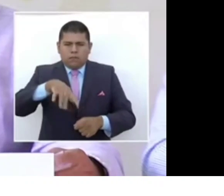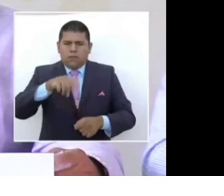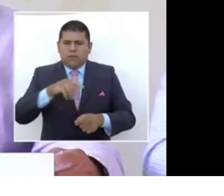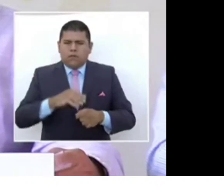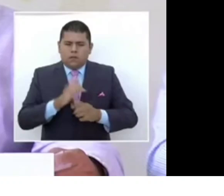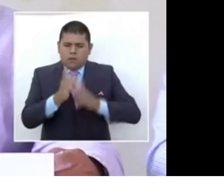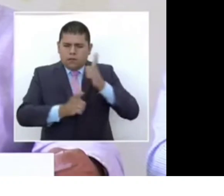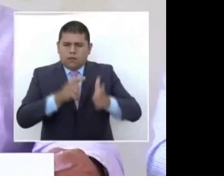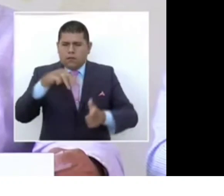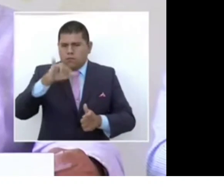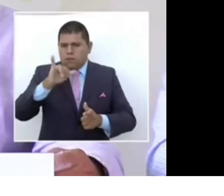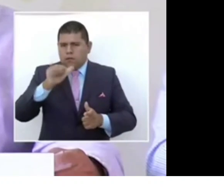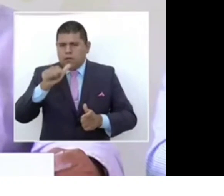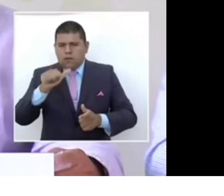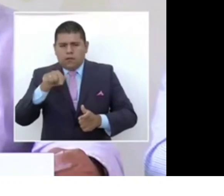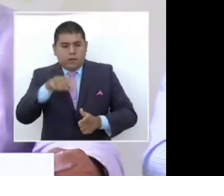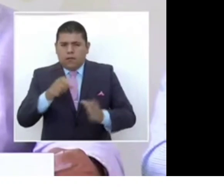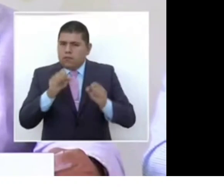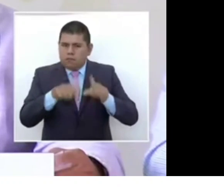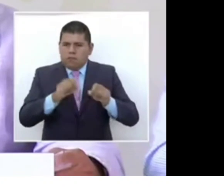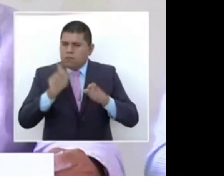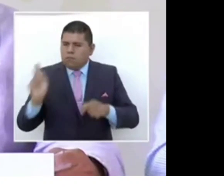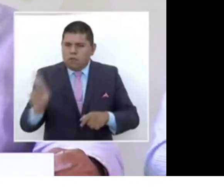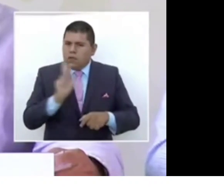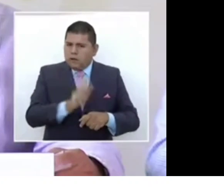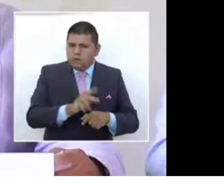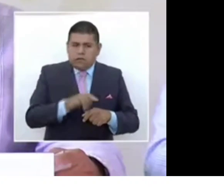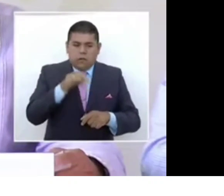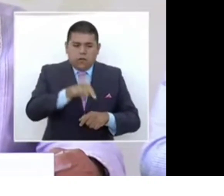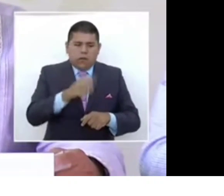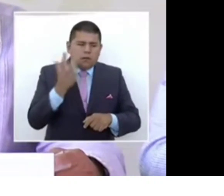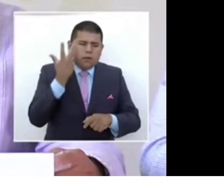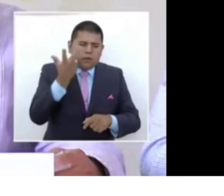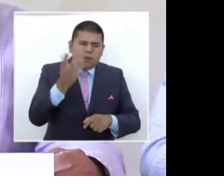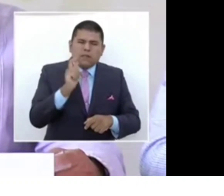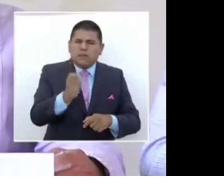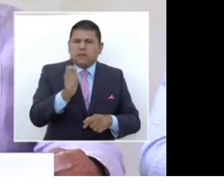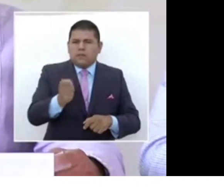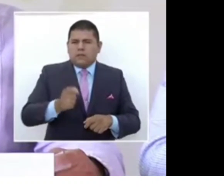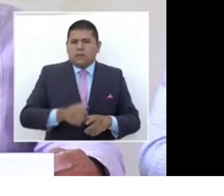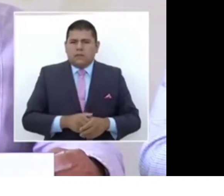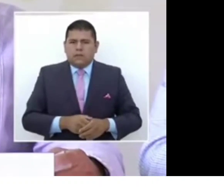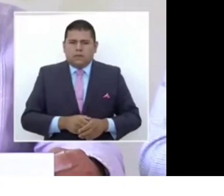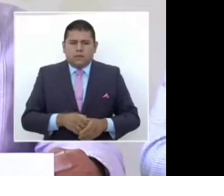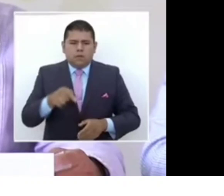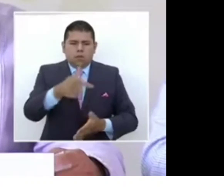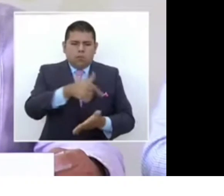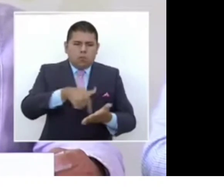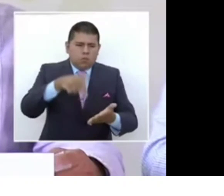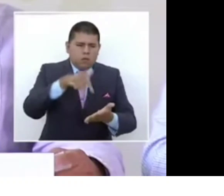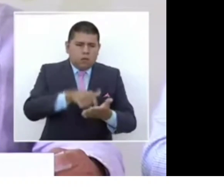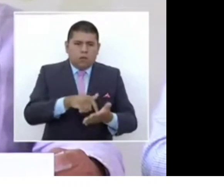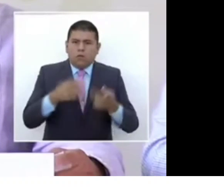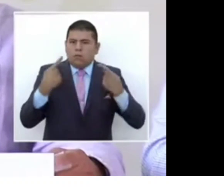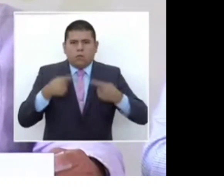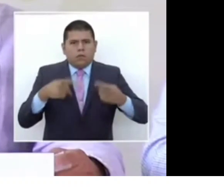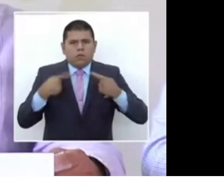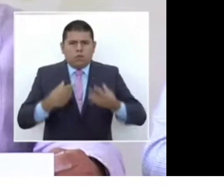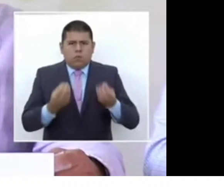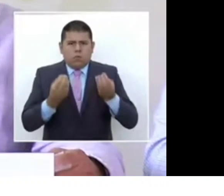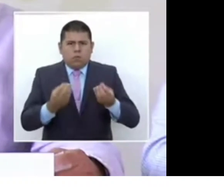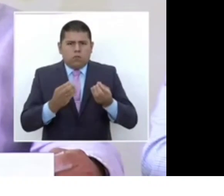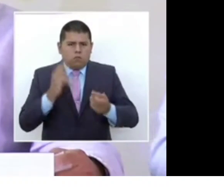Maya. Allá lo que queremos es aprovechar de que llegan muchos